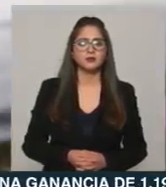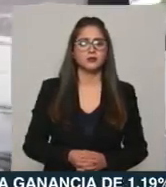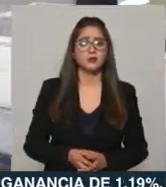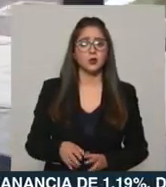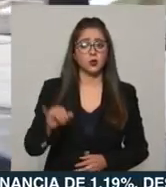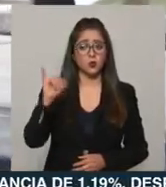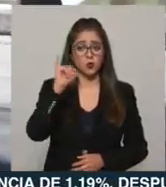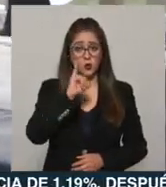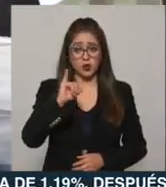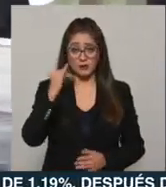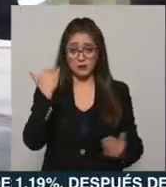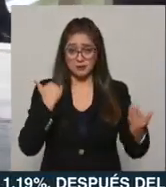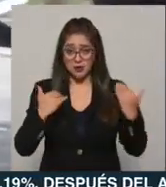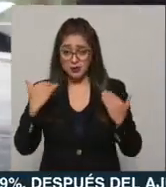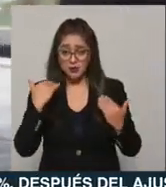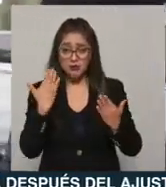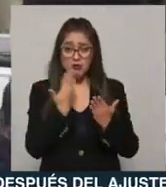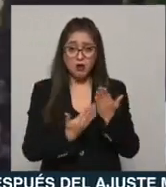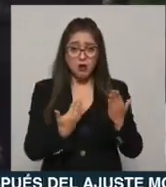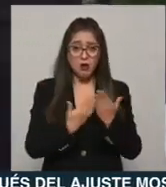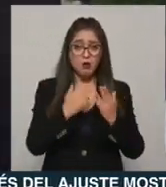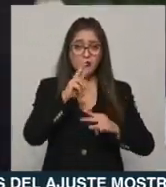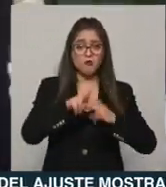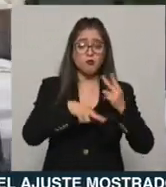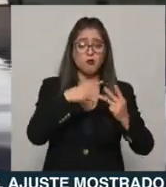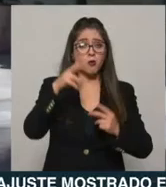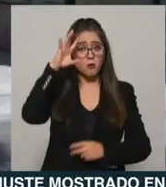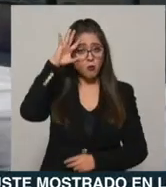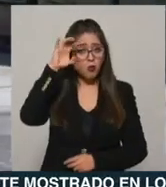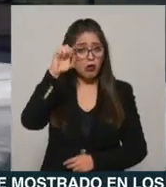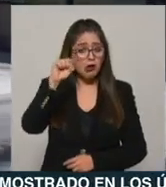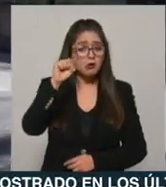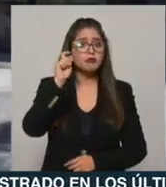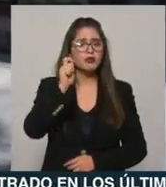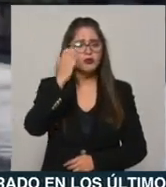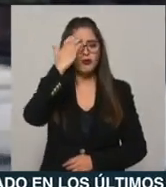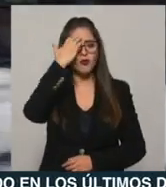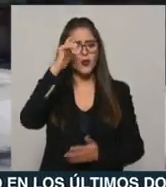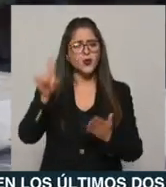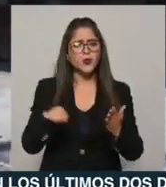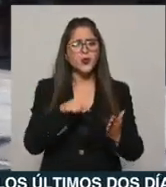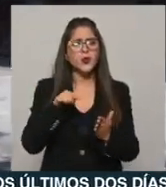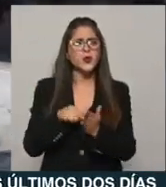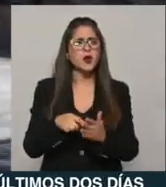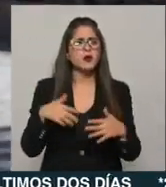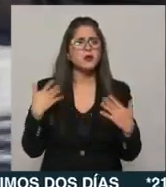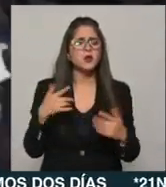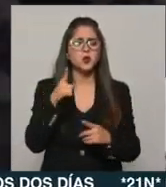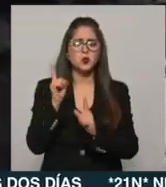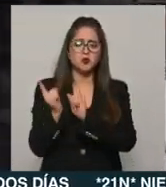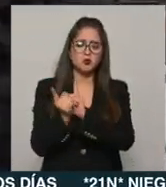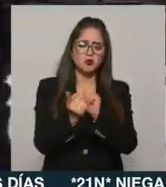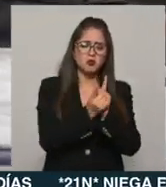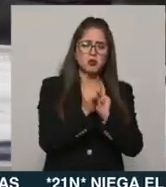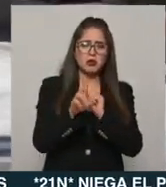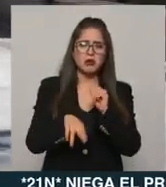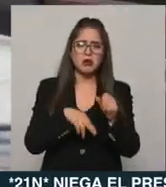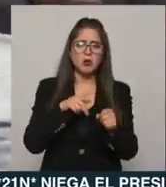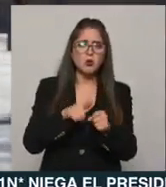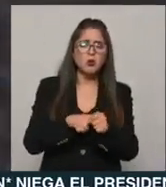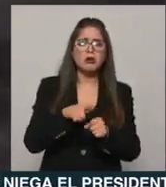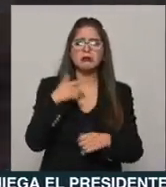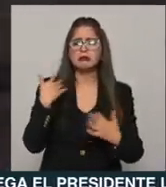Es jueves de paseo y en esta ocasión nos lanzamos hasta Morelos para conocer un lugar que te ofrece contacto pleno con la naturaleza